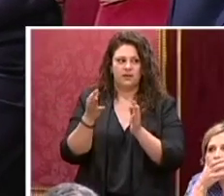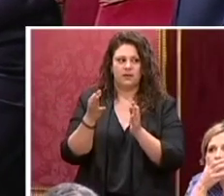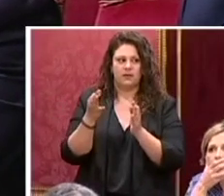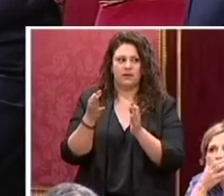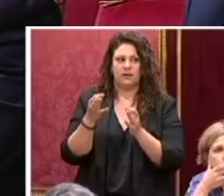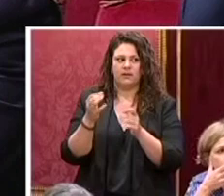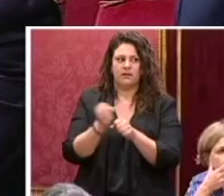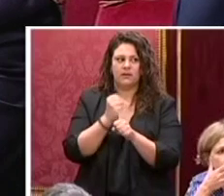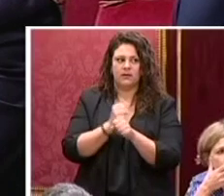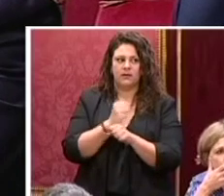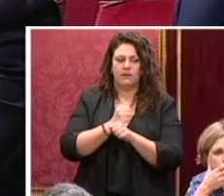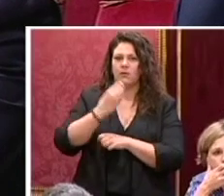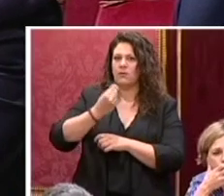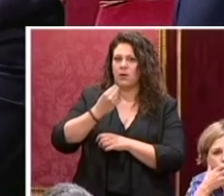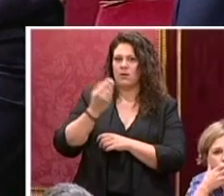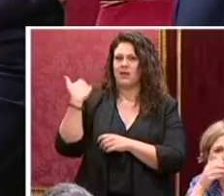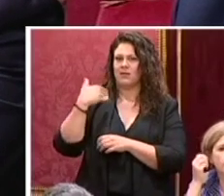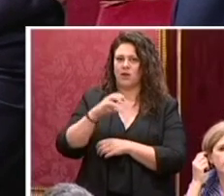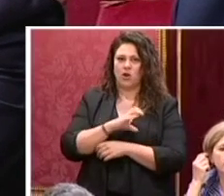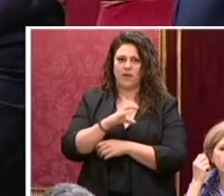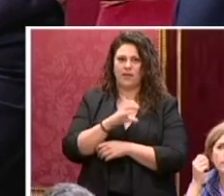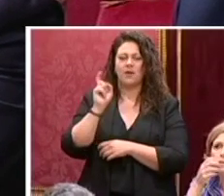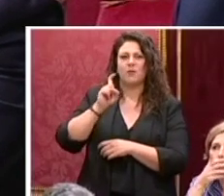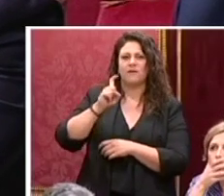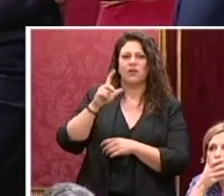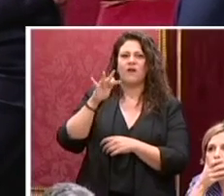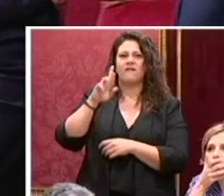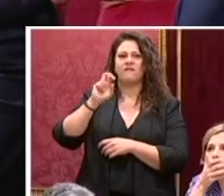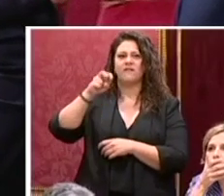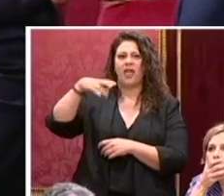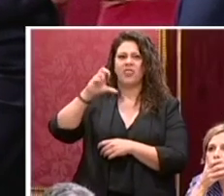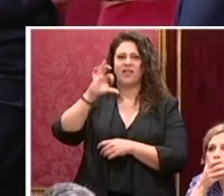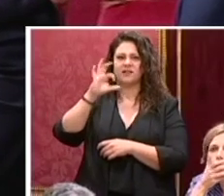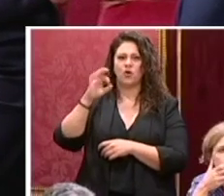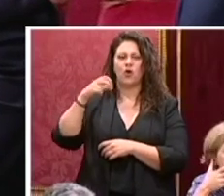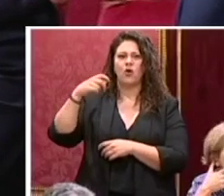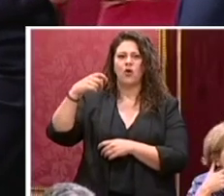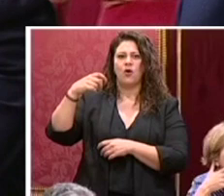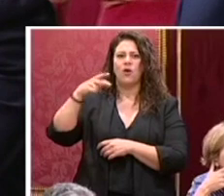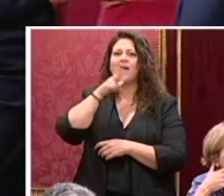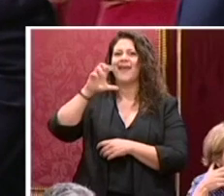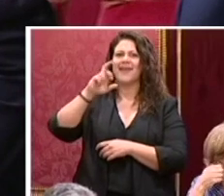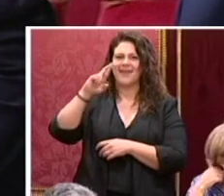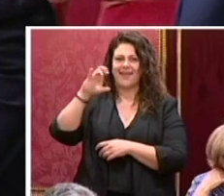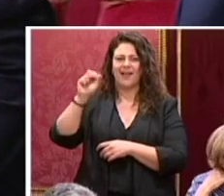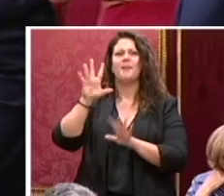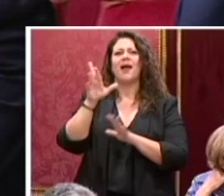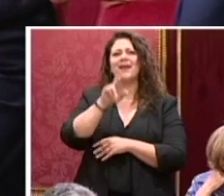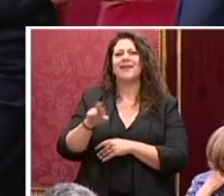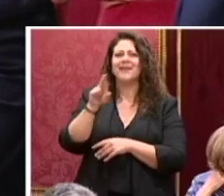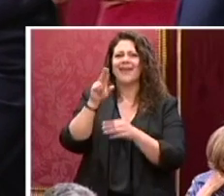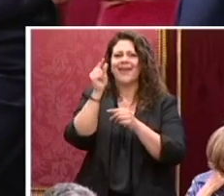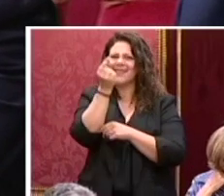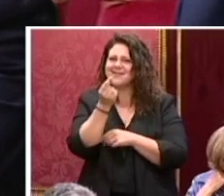trabajo realizado por el anterior concejal, el profesor Francisco Herrera, hemos rediseñado y reorientado este trabajo hacia un documento funcional y